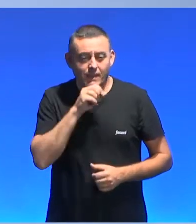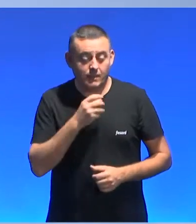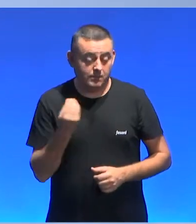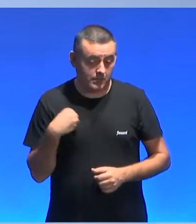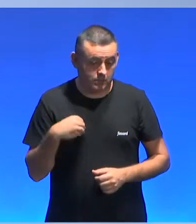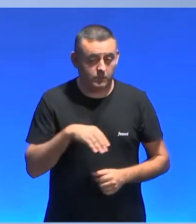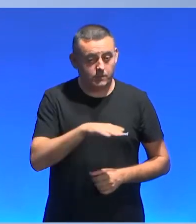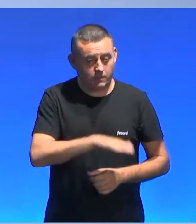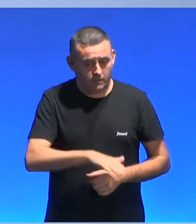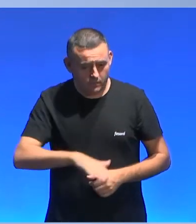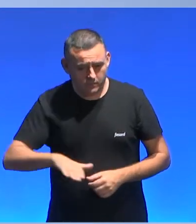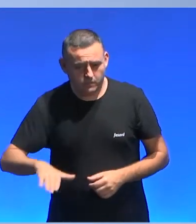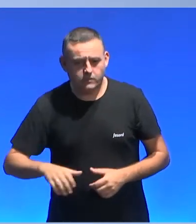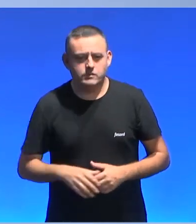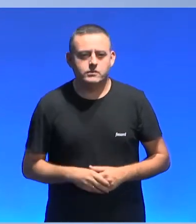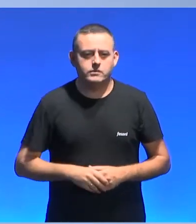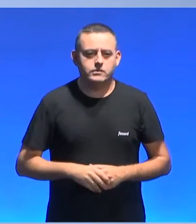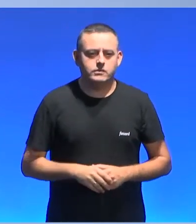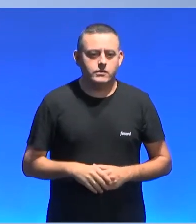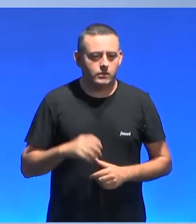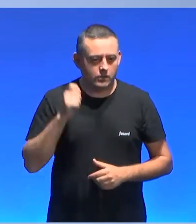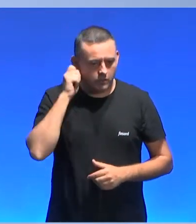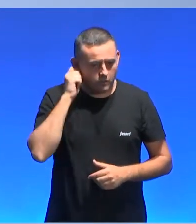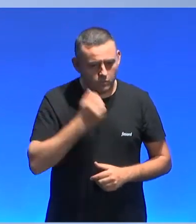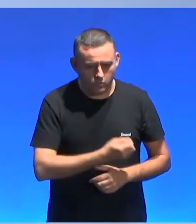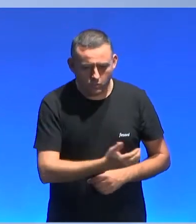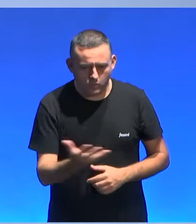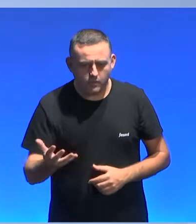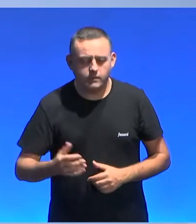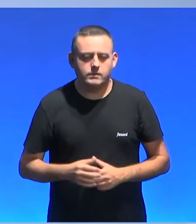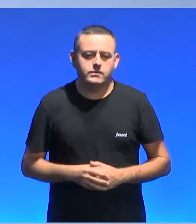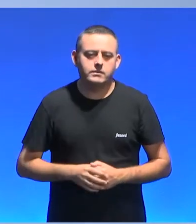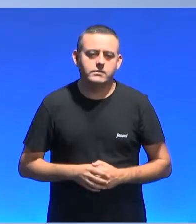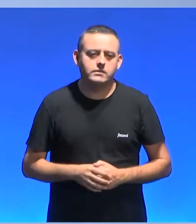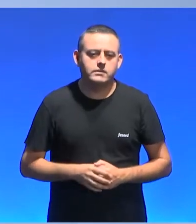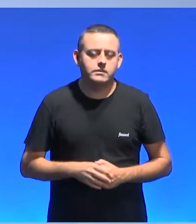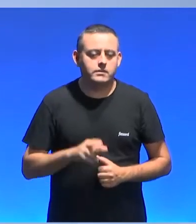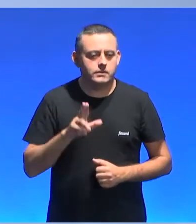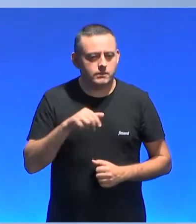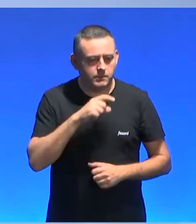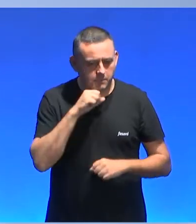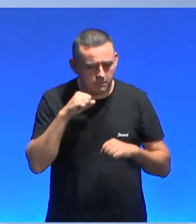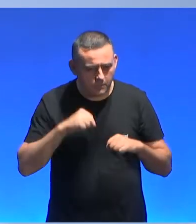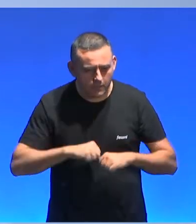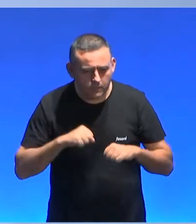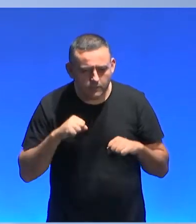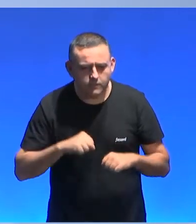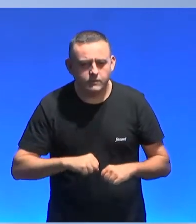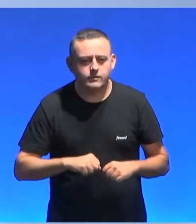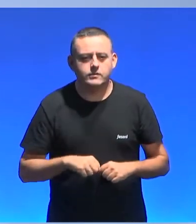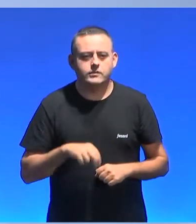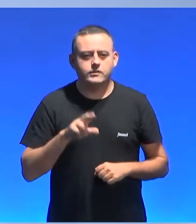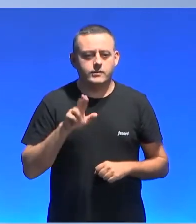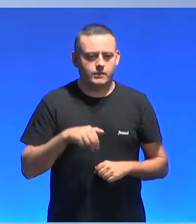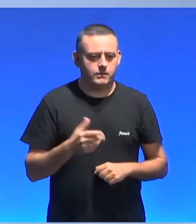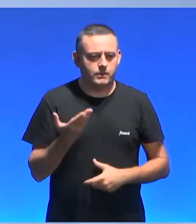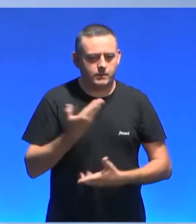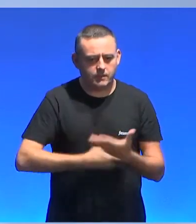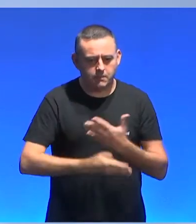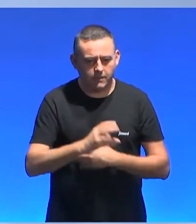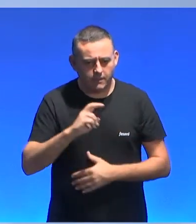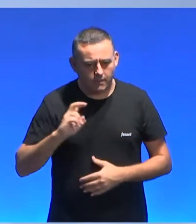niños, estamos hablando de las mujeres, estamos hablando de los viejos, estamos hablando de los